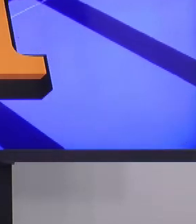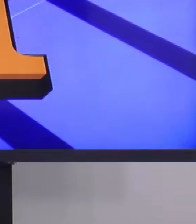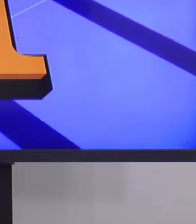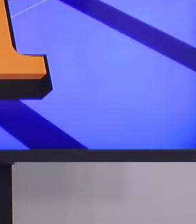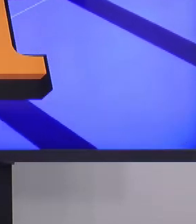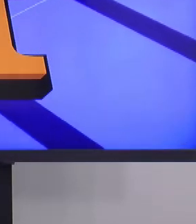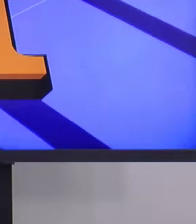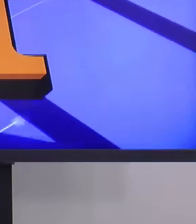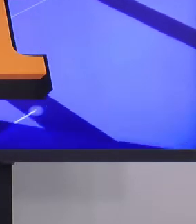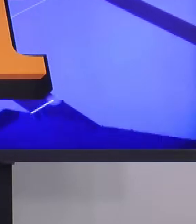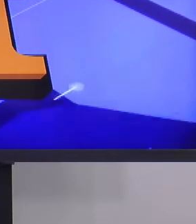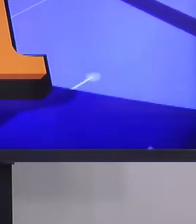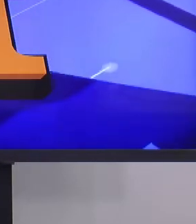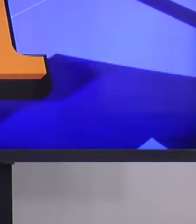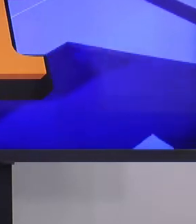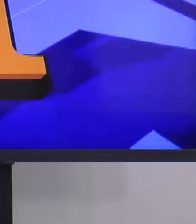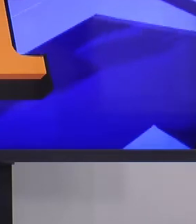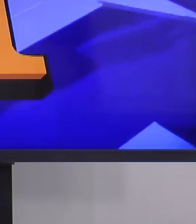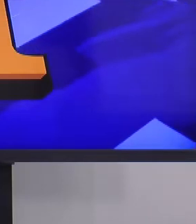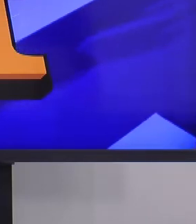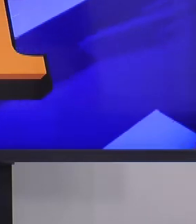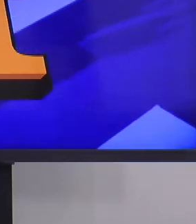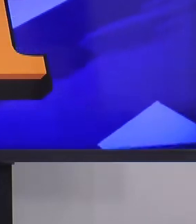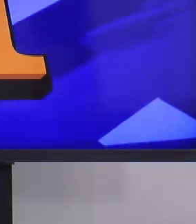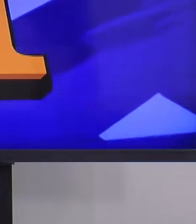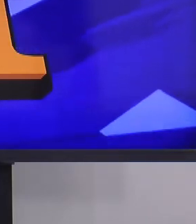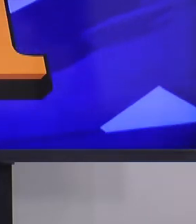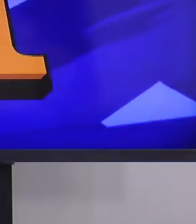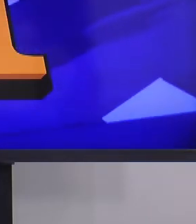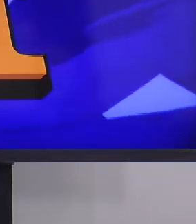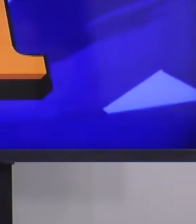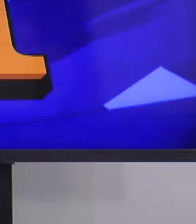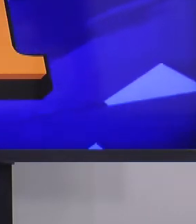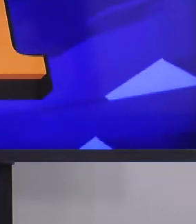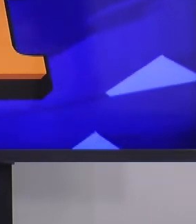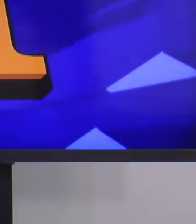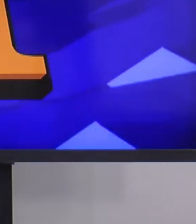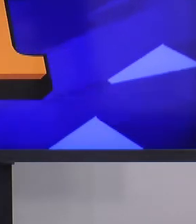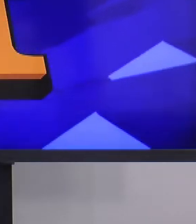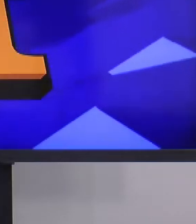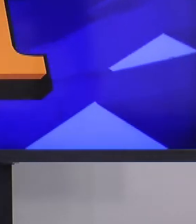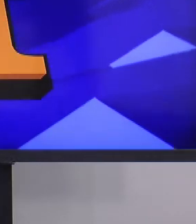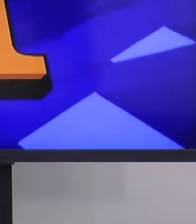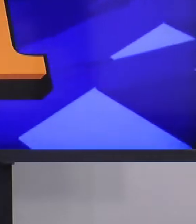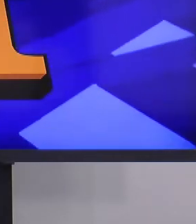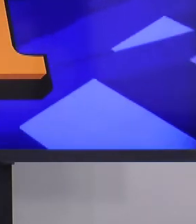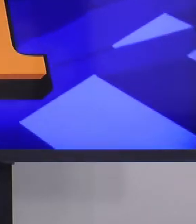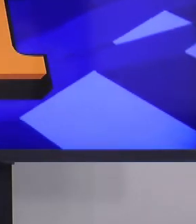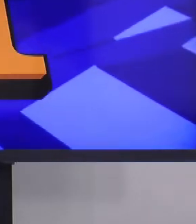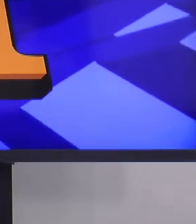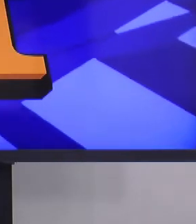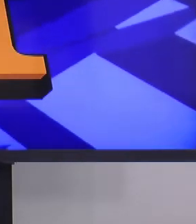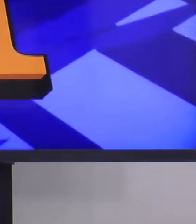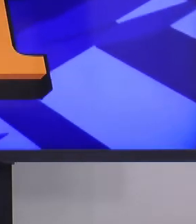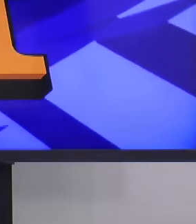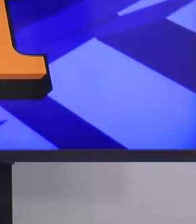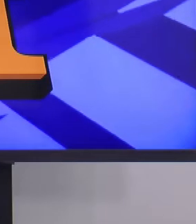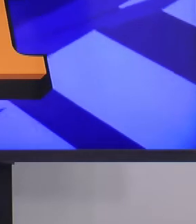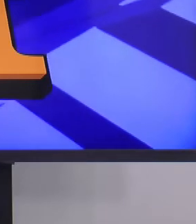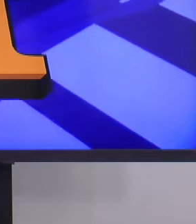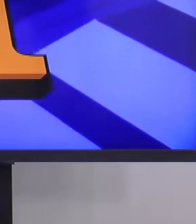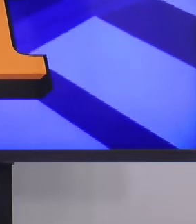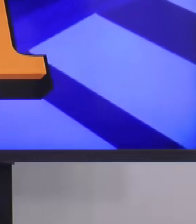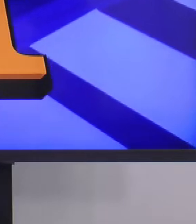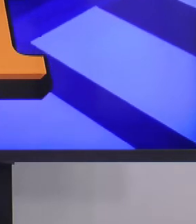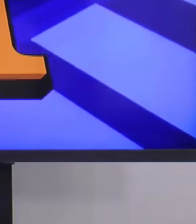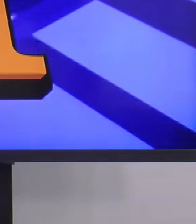en Barranca Bermeja. Sin embargo, la gerencia de la refinería ha manifestado que Ecopetrol tiene activados sus protocolos para proteger el medio ambiente.